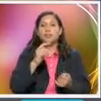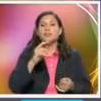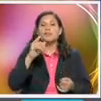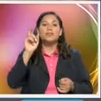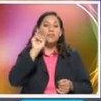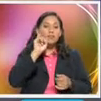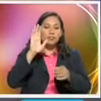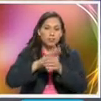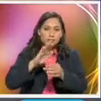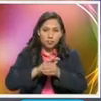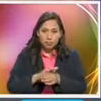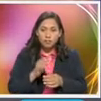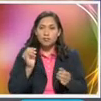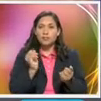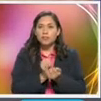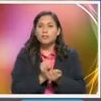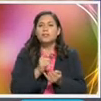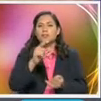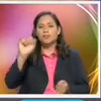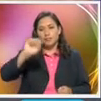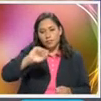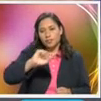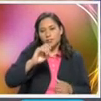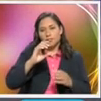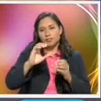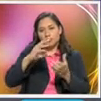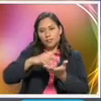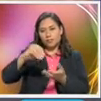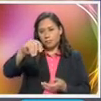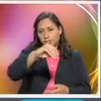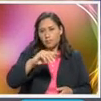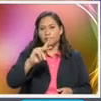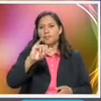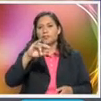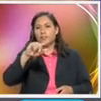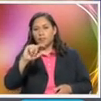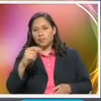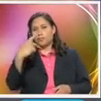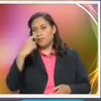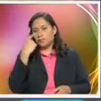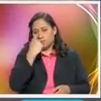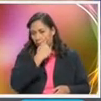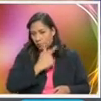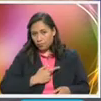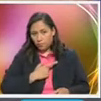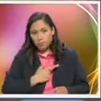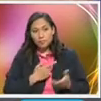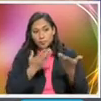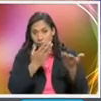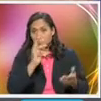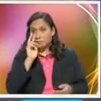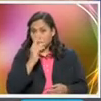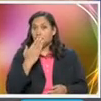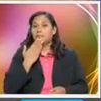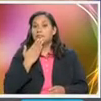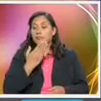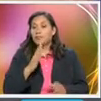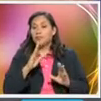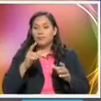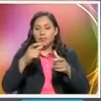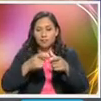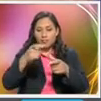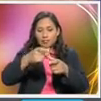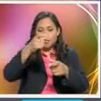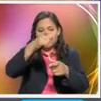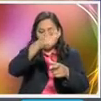de tomate y como siempre no puede faltar sal y pimienta al gusto, chef. Exacto. Muy bien, y mira ya Bueno, qué bien ya, está al quedando final. esta torre.